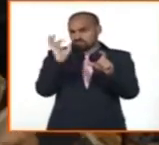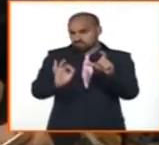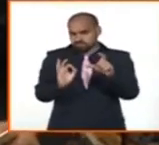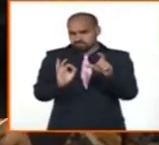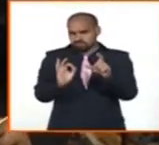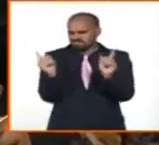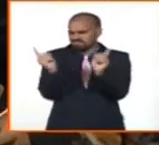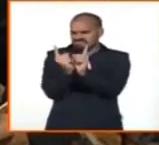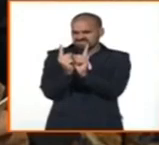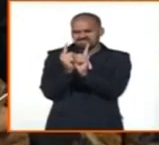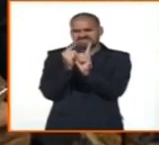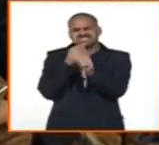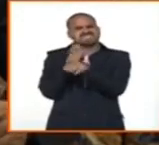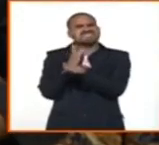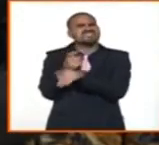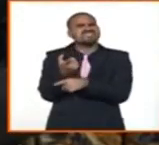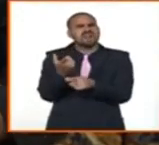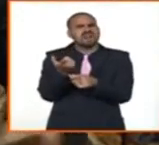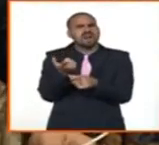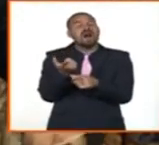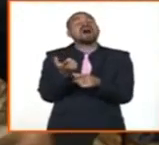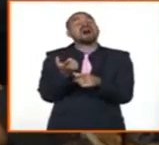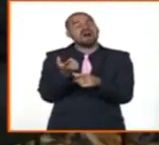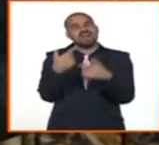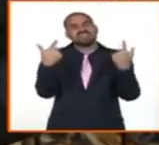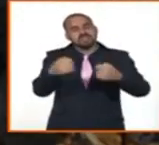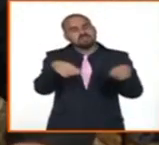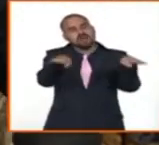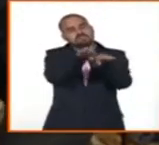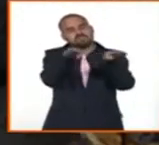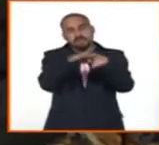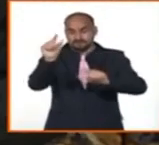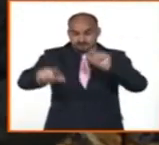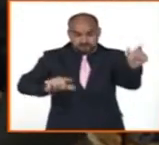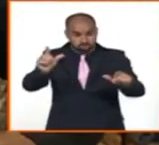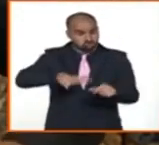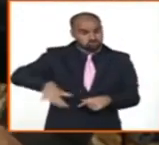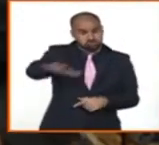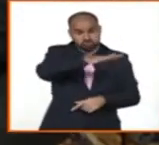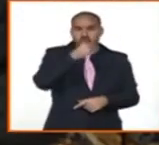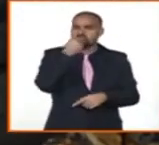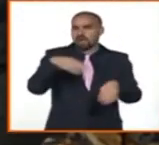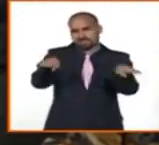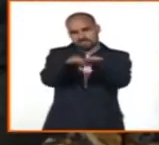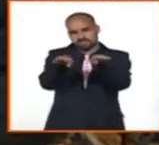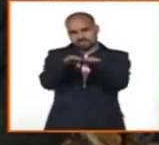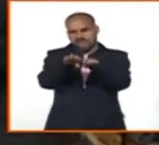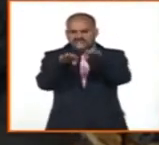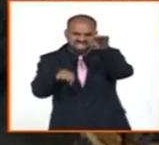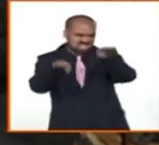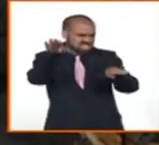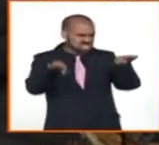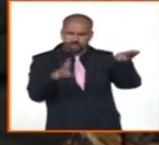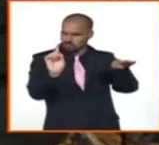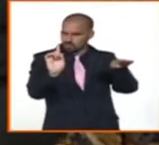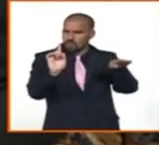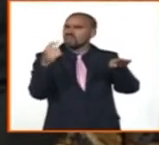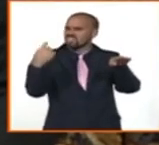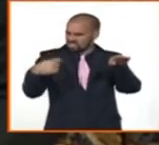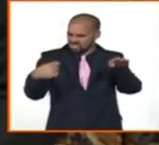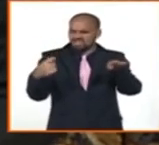es buscar la mayor justicia social posible. Es que no haya diferencias, es que no haya que nadie mancille la